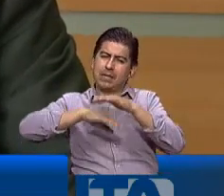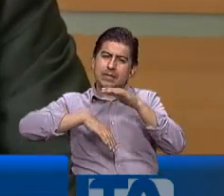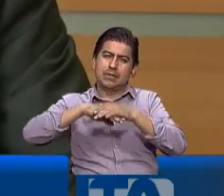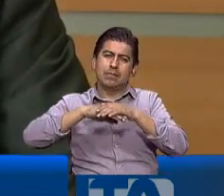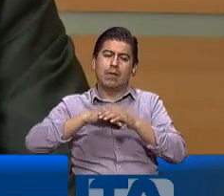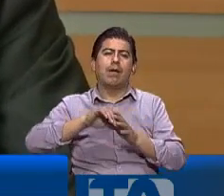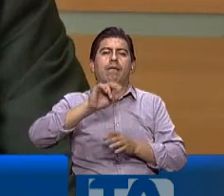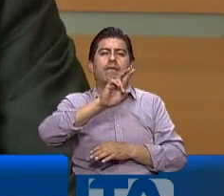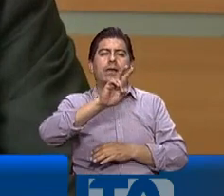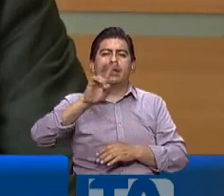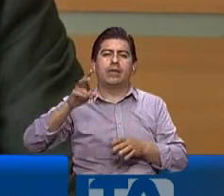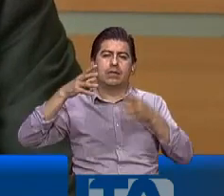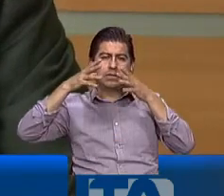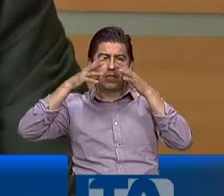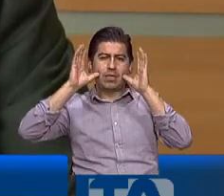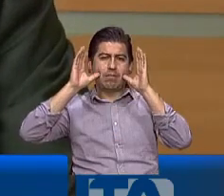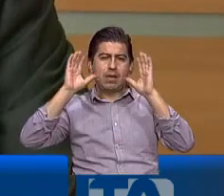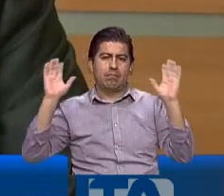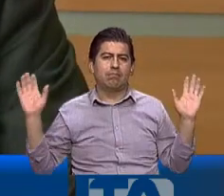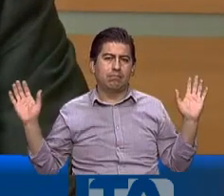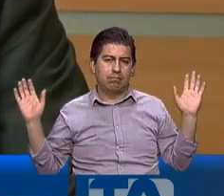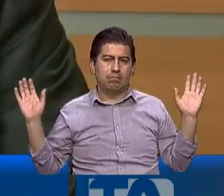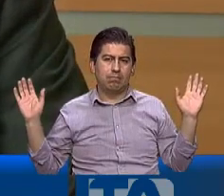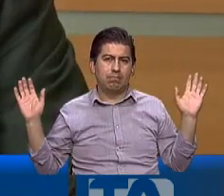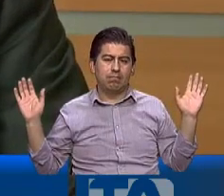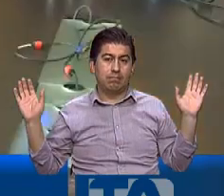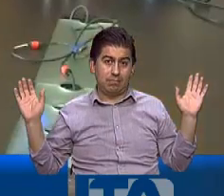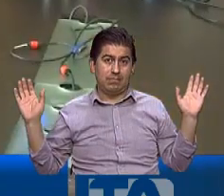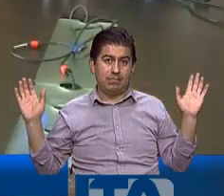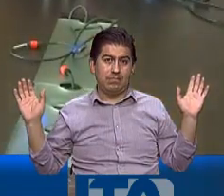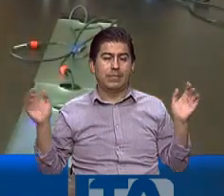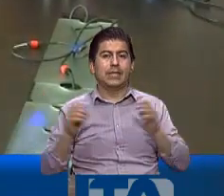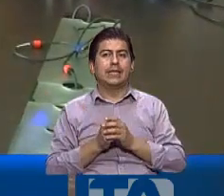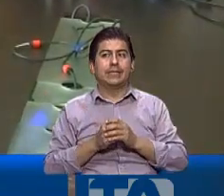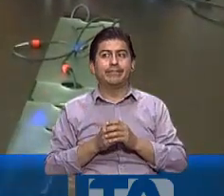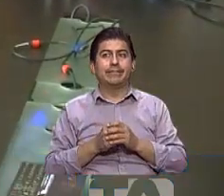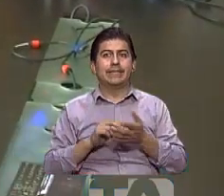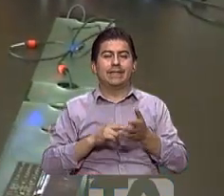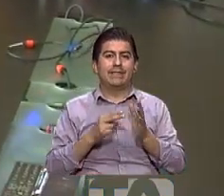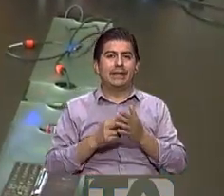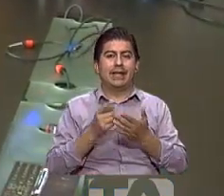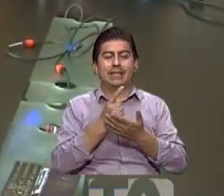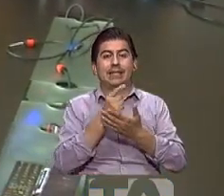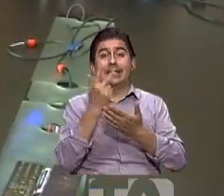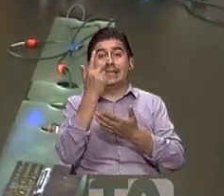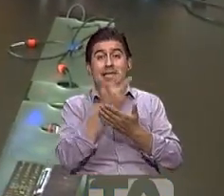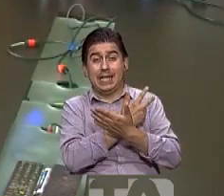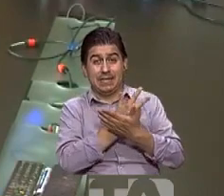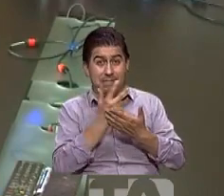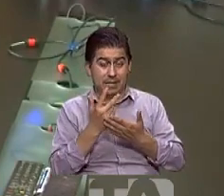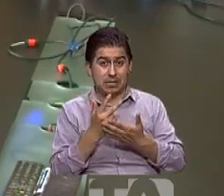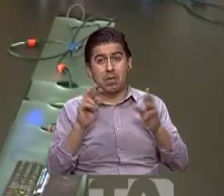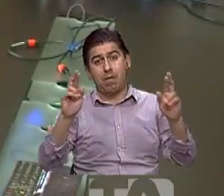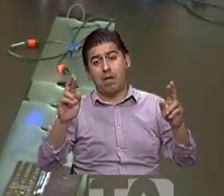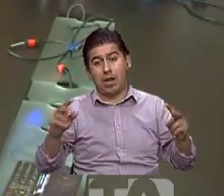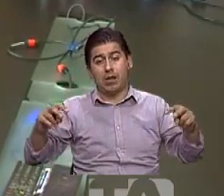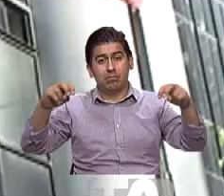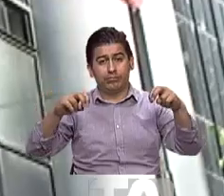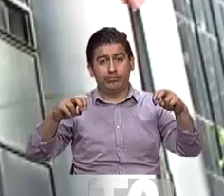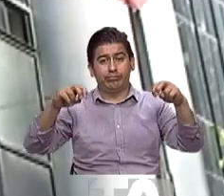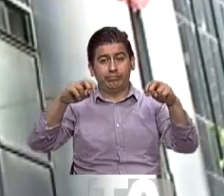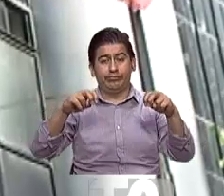realizarse máximo hasta el 22 de diciembre. Serán tres semanas más para acercar posiciones y